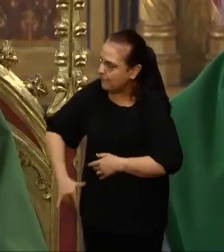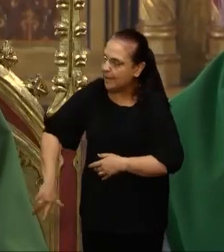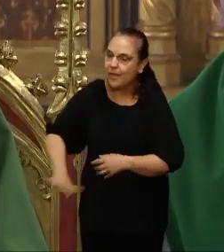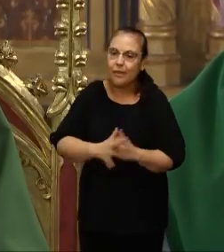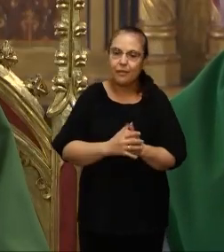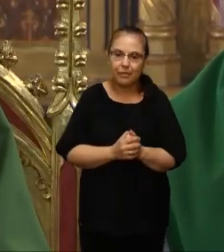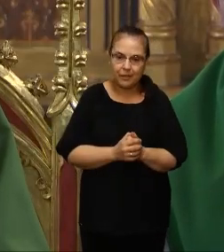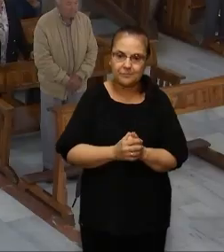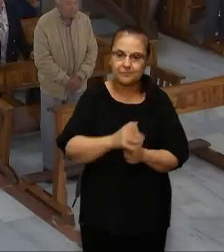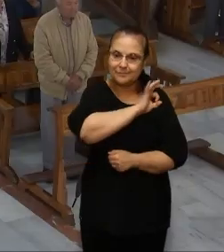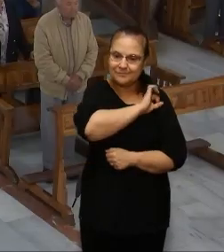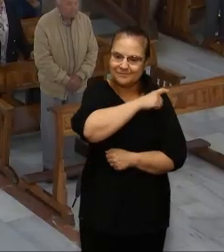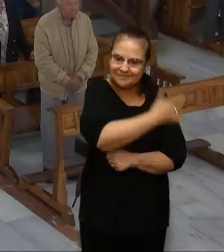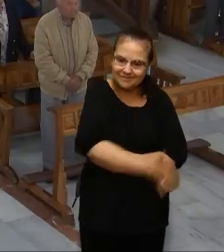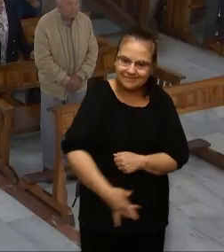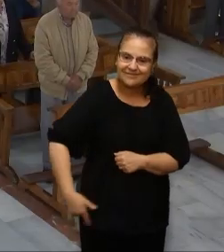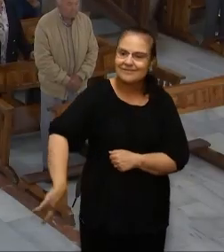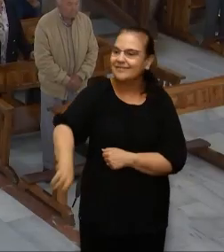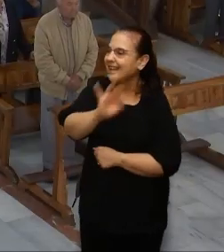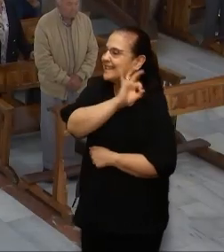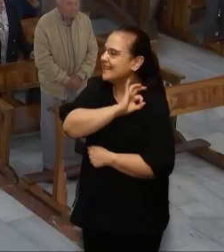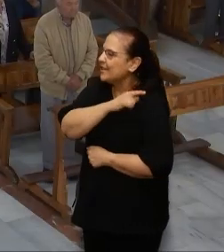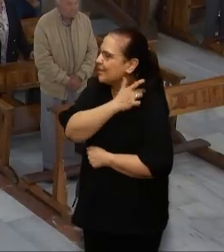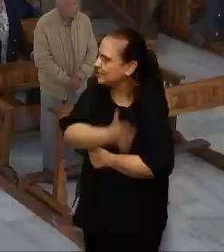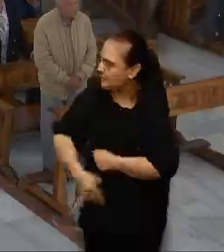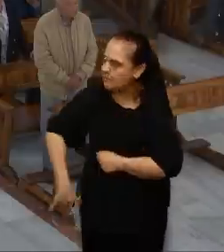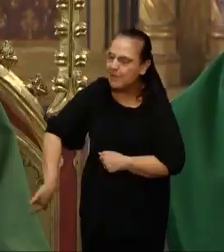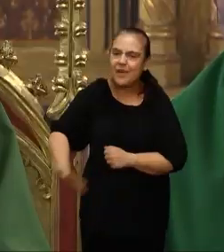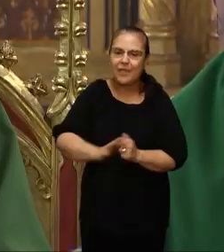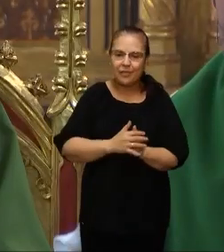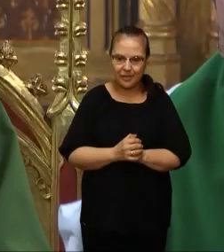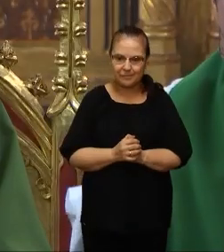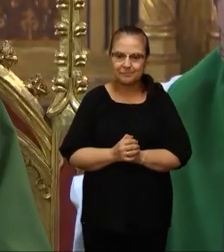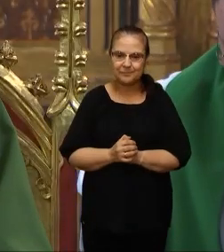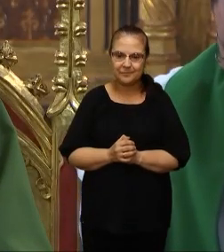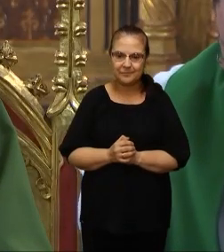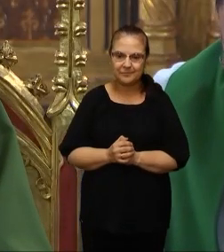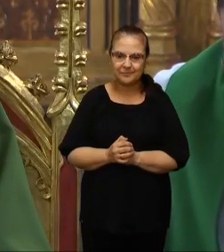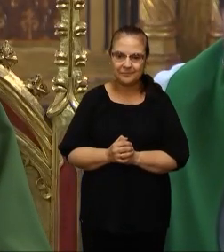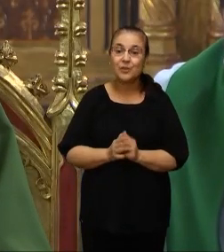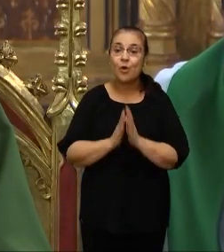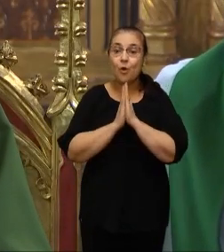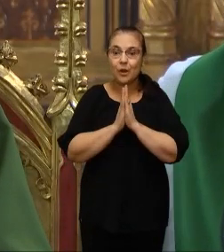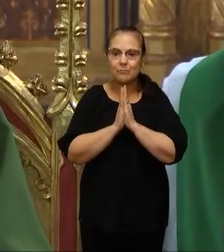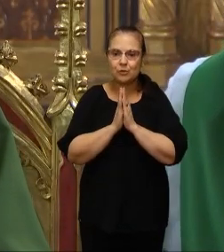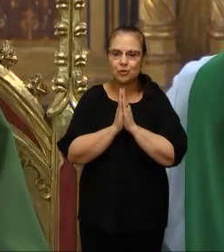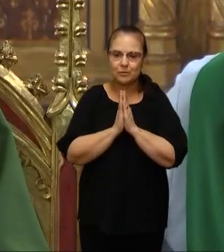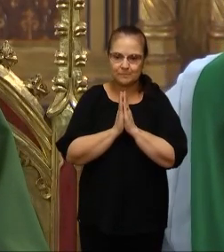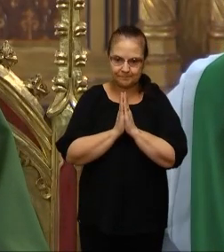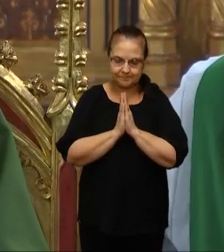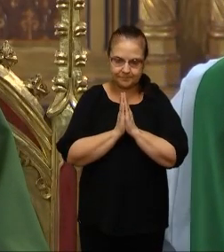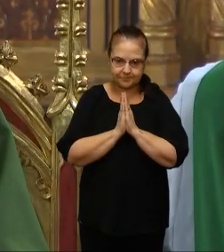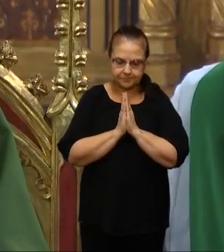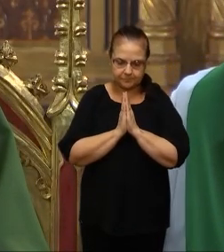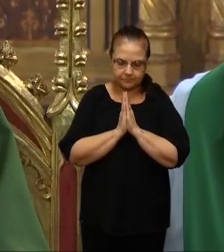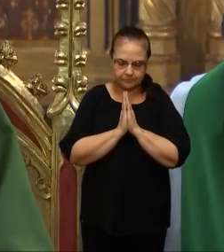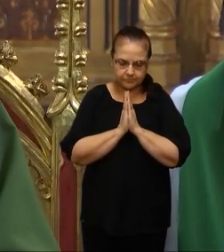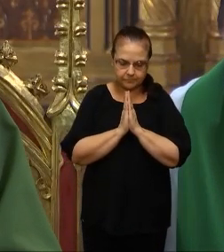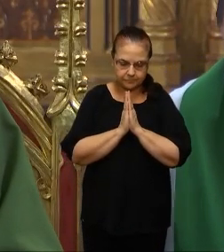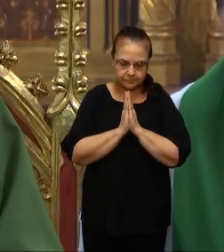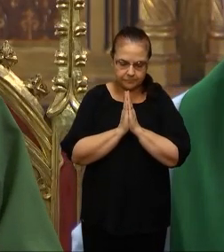Cristo, ten piedad. Señor, ten piedad. Señor, ten piedad. Oremos.